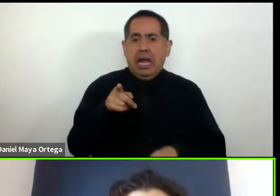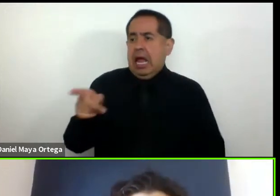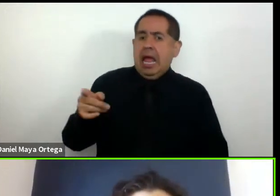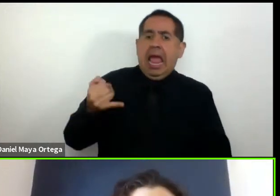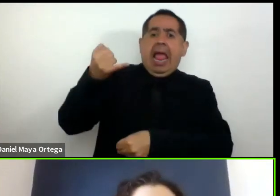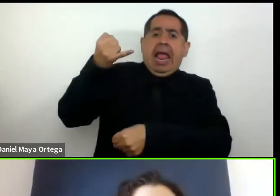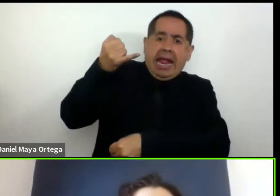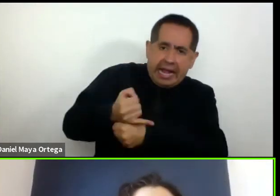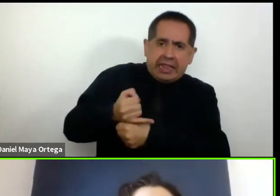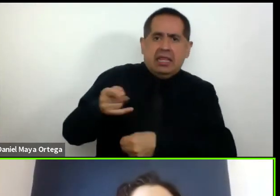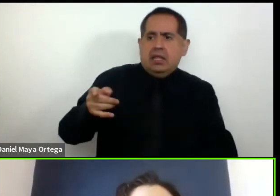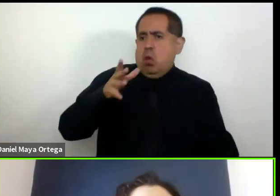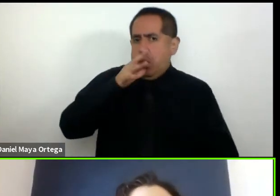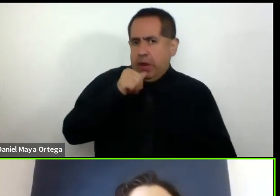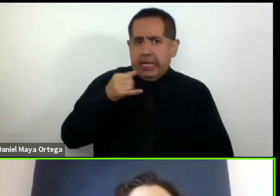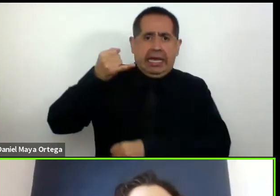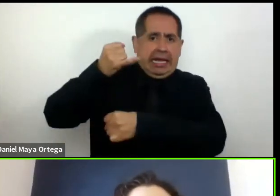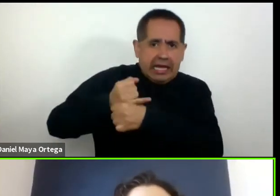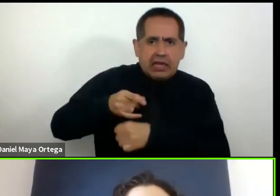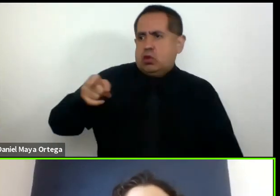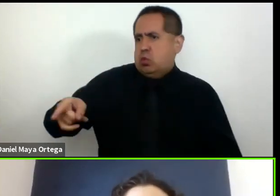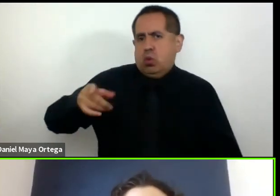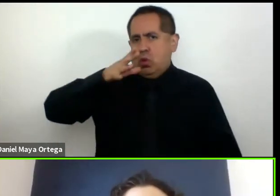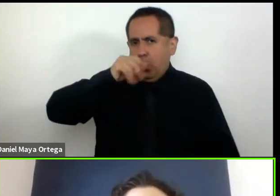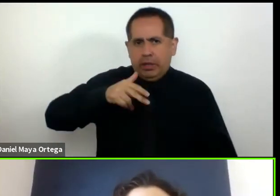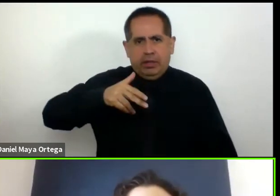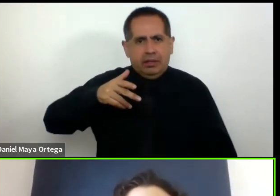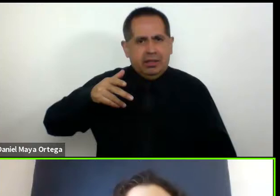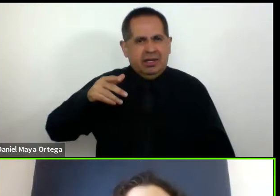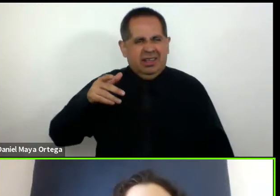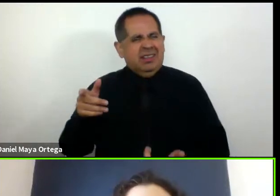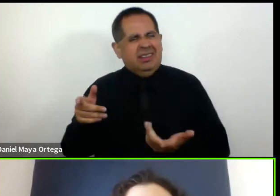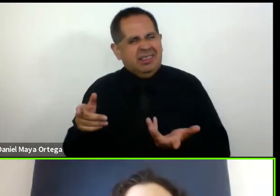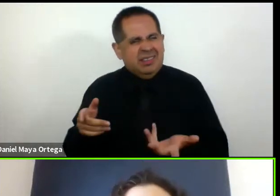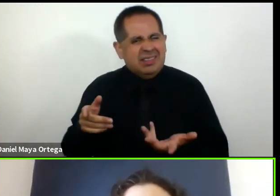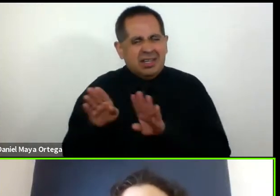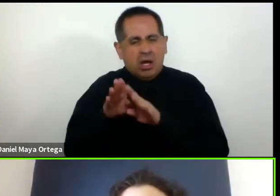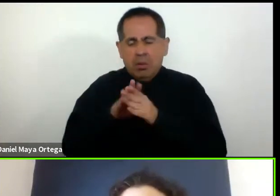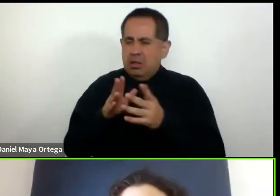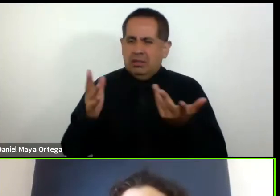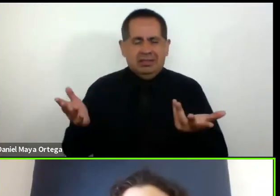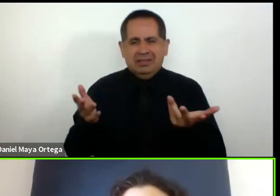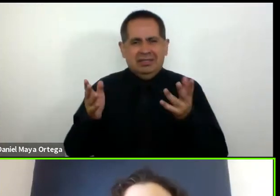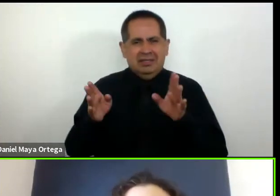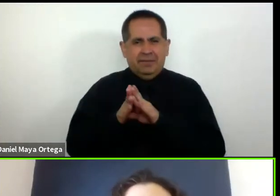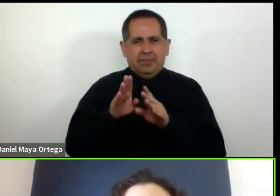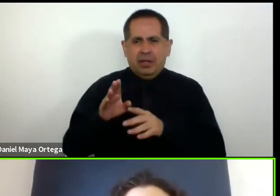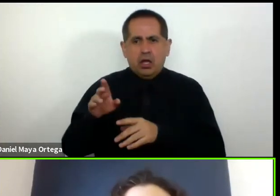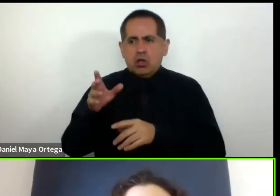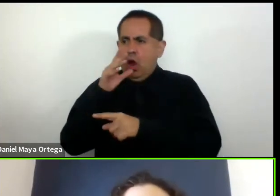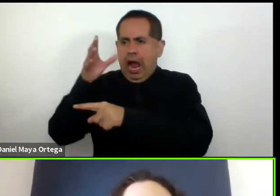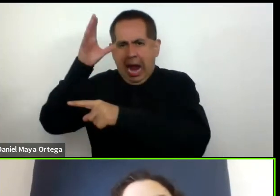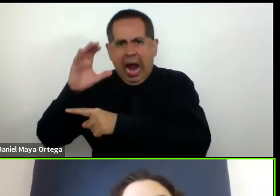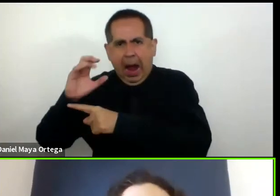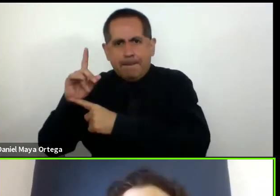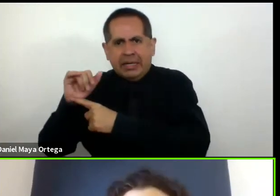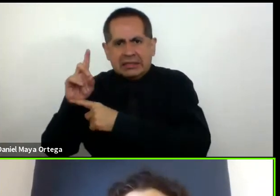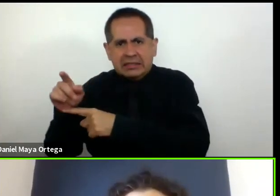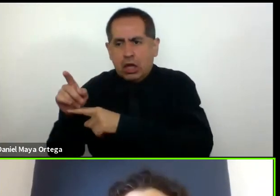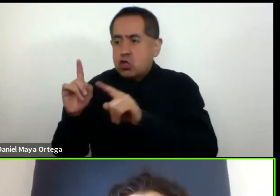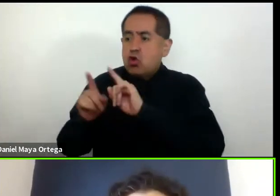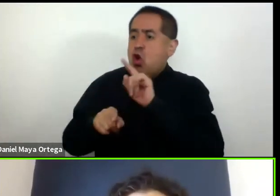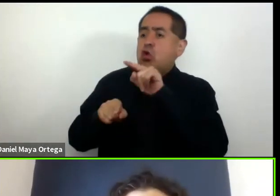incapacidad, ¿no? Y que de alguna forma tiende a crear esta semejanza entre discapacidad e incapacidad, me parece que está en el